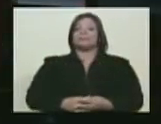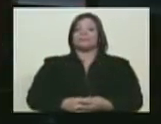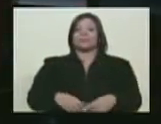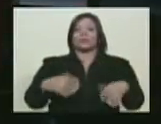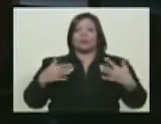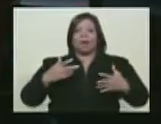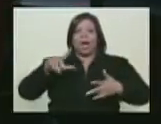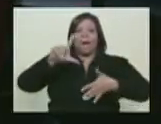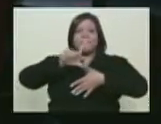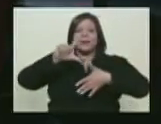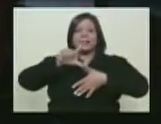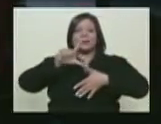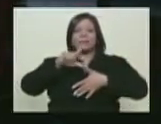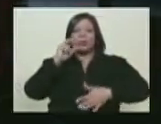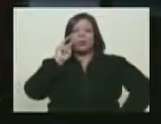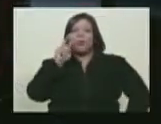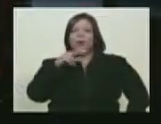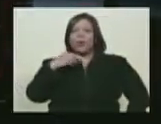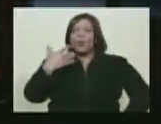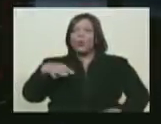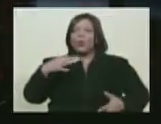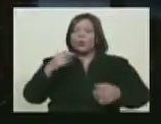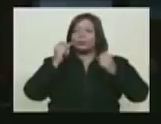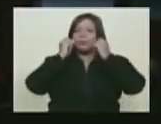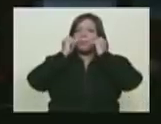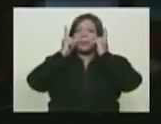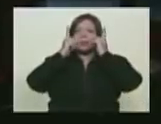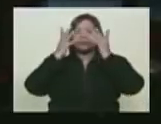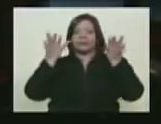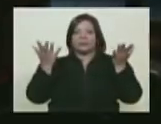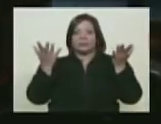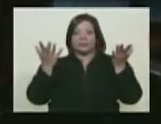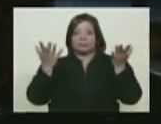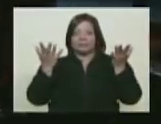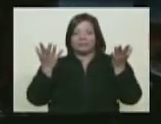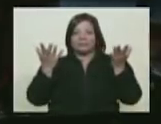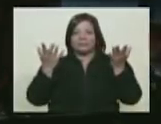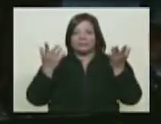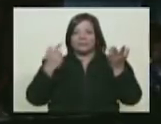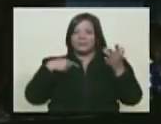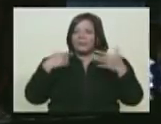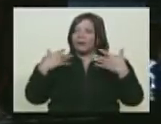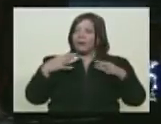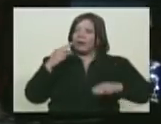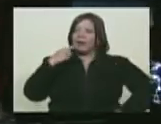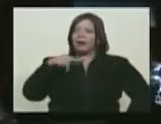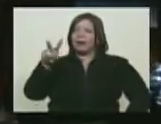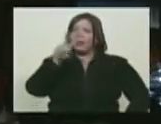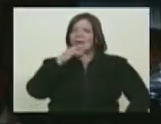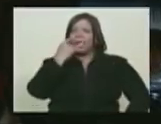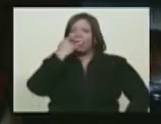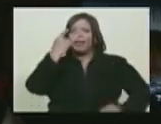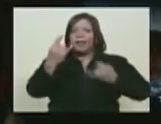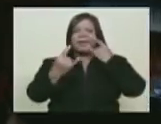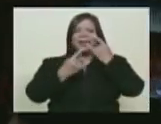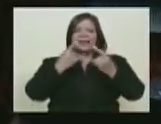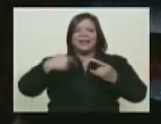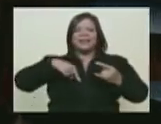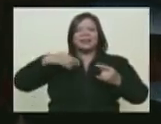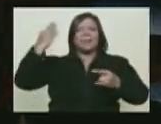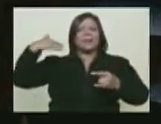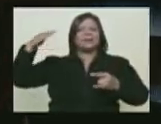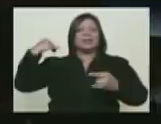Desde América Latina uno ve ese proceso con sorpresa, ¿no? Sí. Y unas automáticas simpatías que se despiertan por nuestro pasado